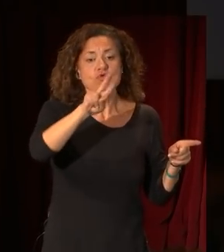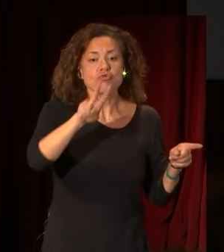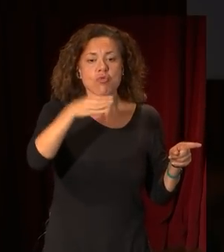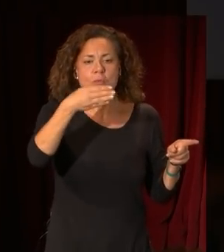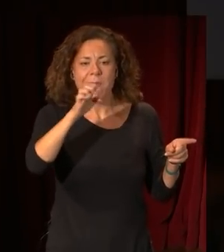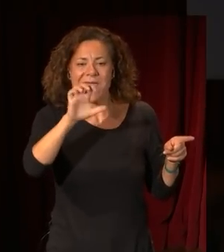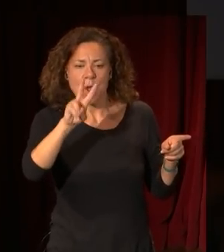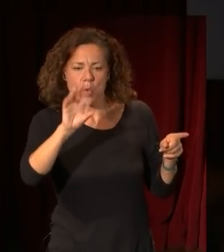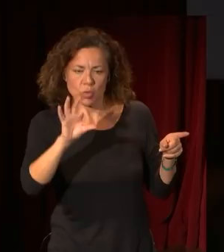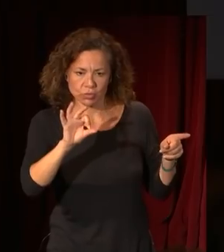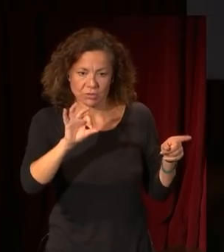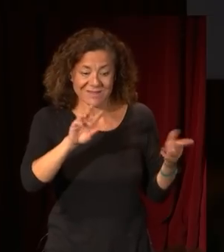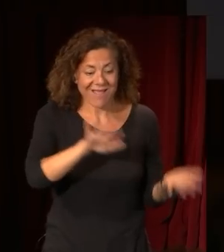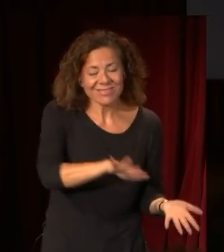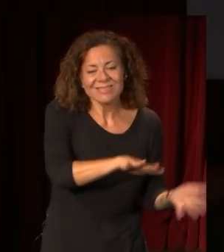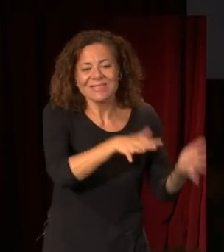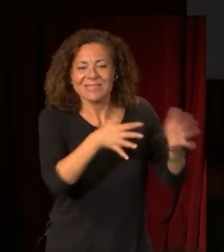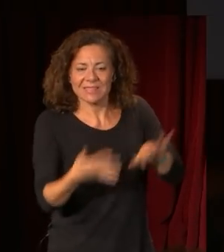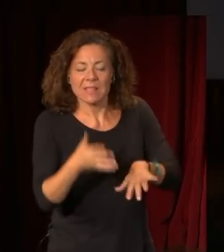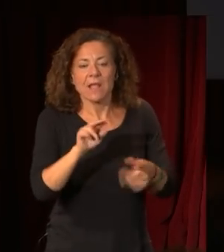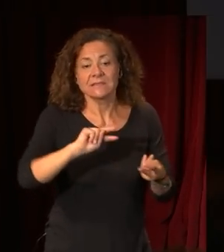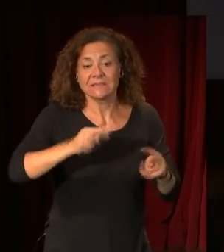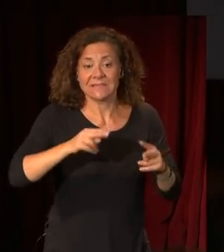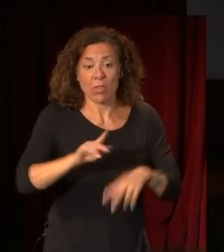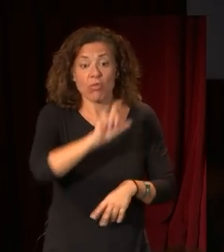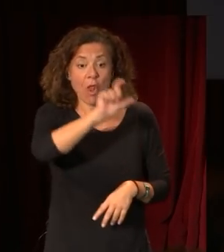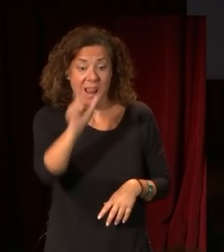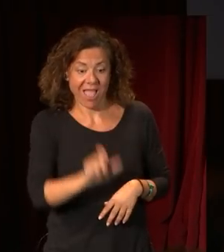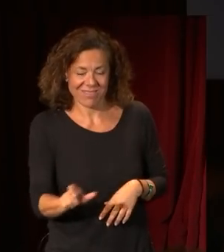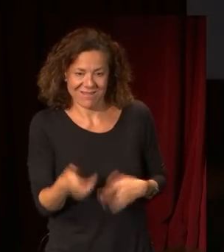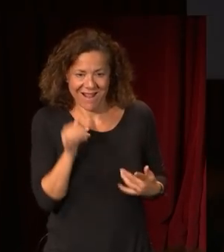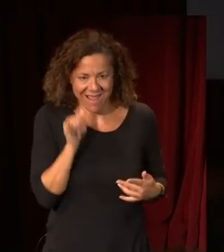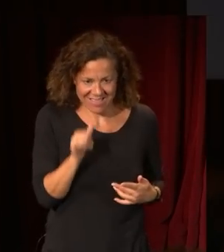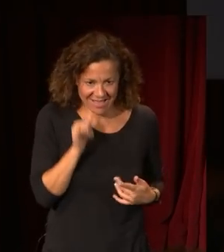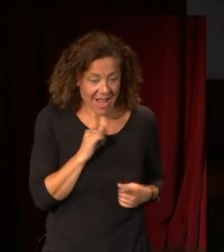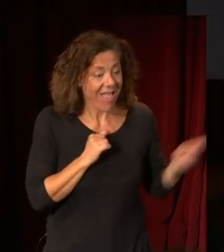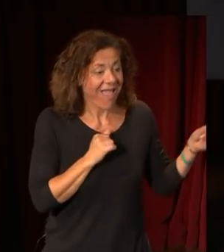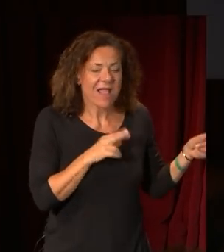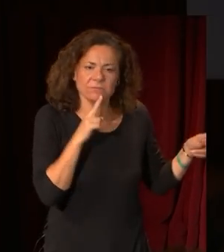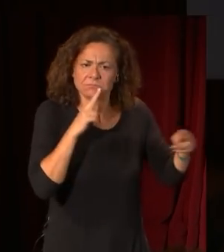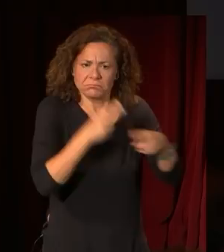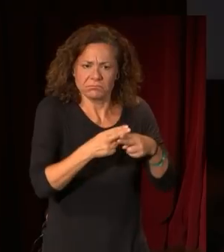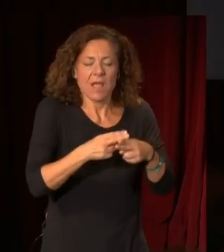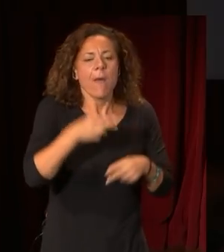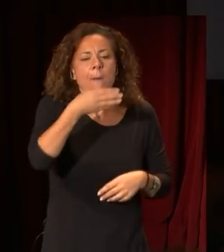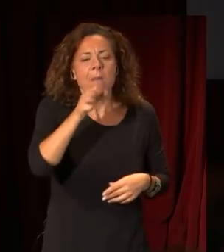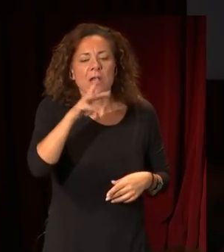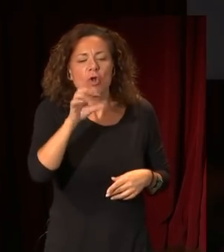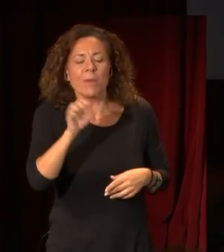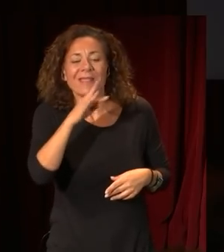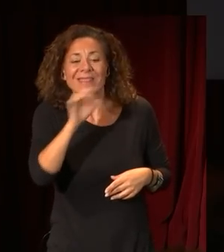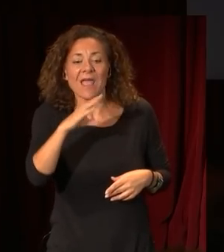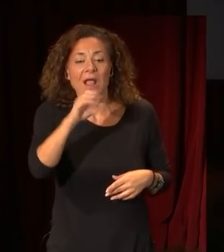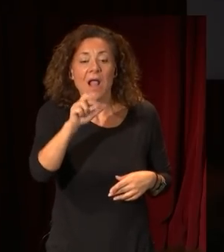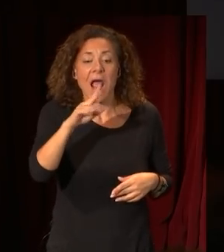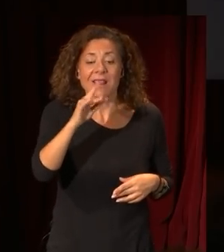la traducción latina de bermejo bermejo es una alias 'el se llamaba bartolomé de cárdenas pero en la mayoría de documentos